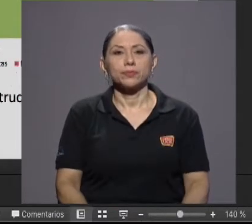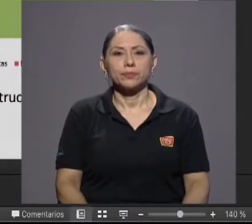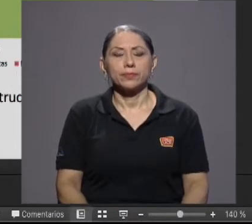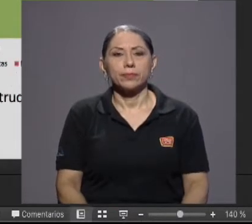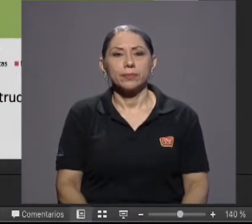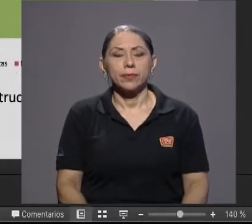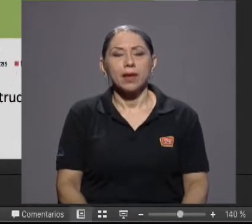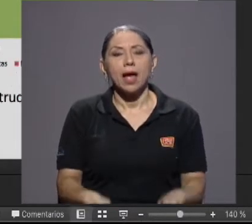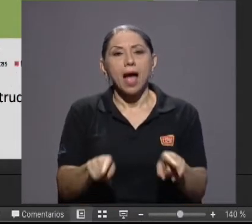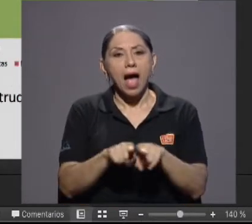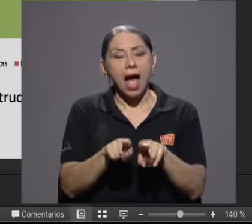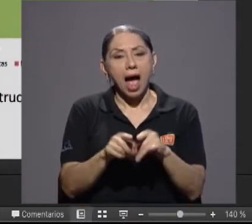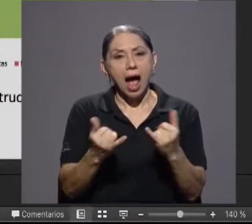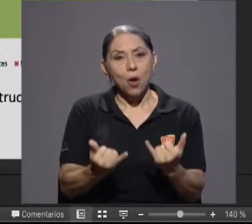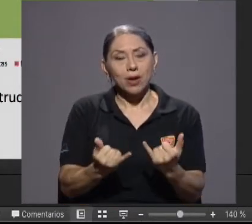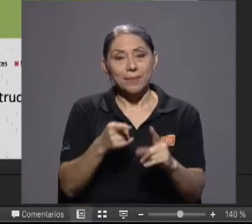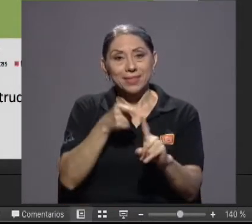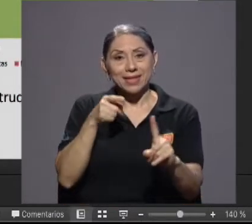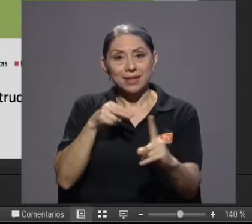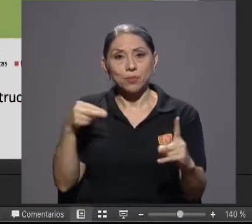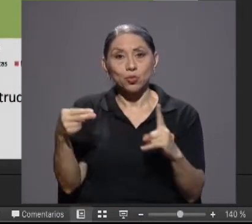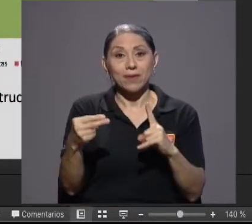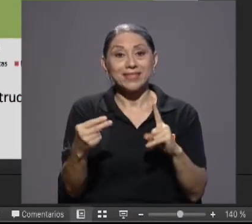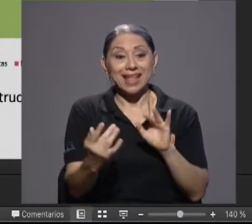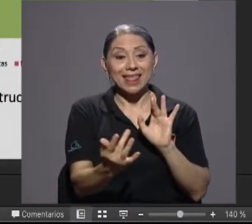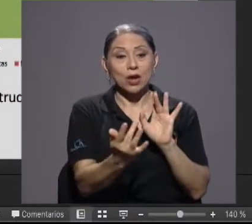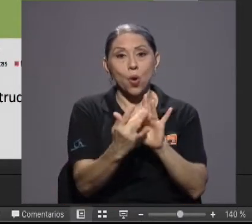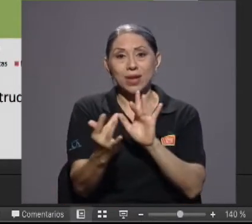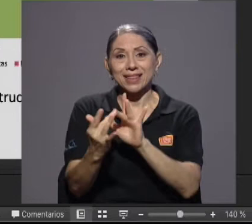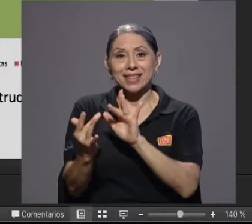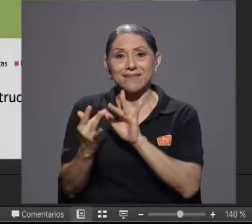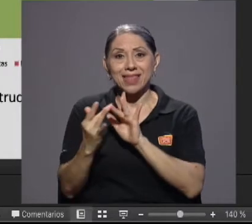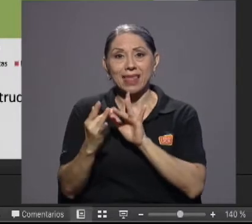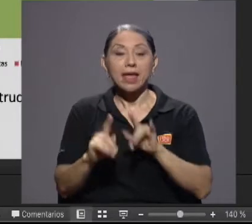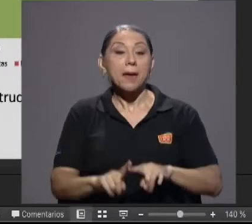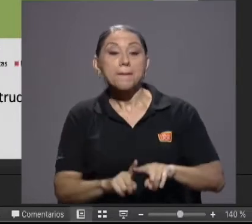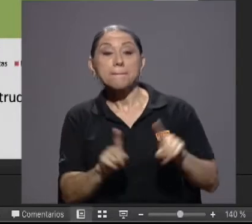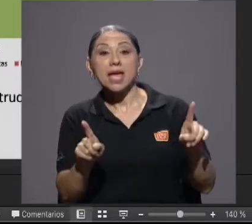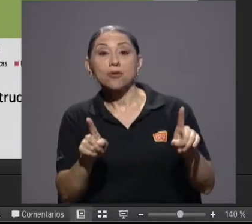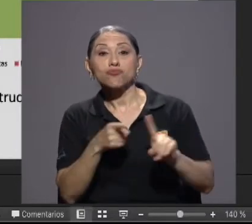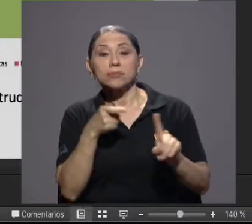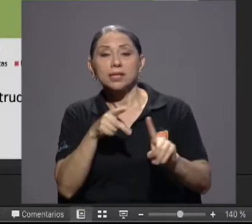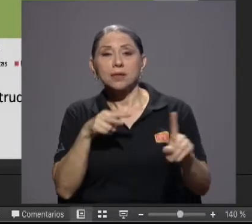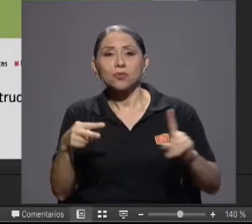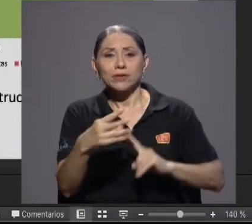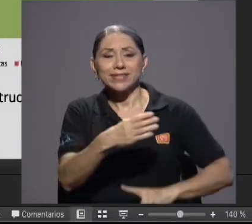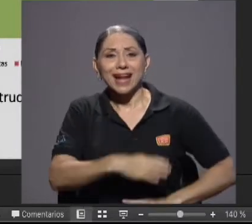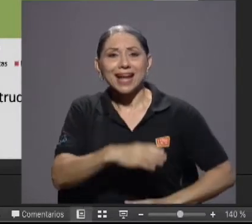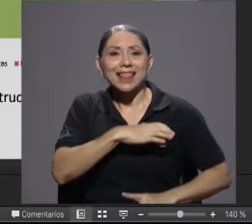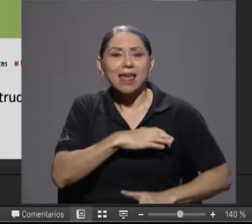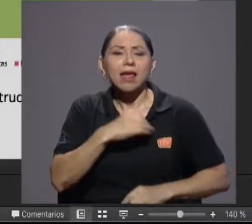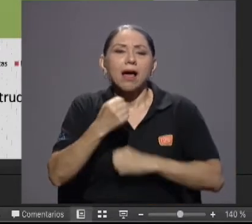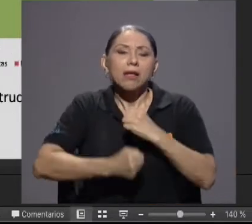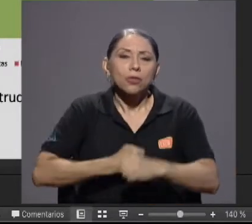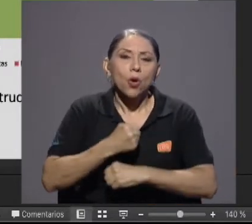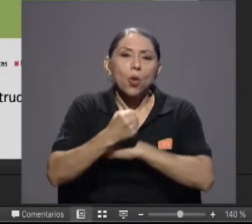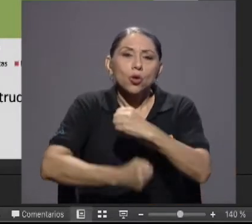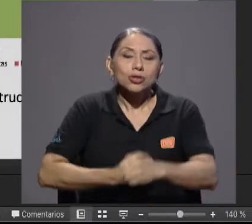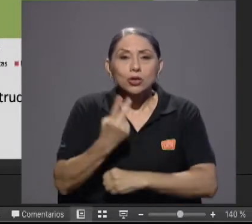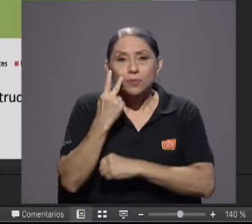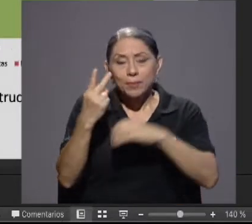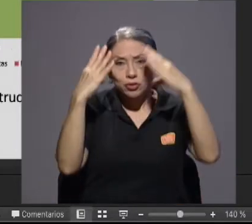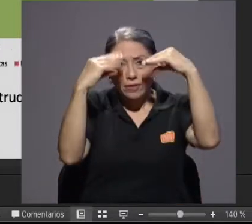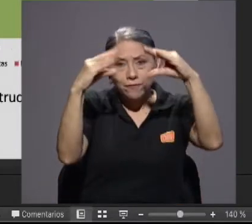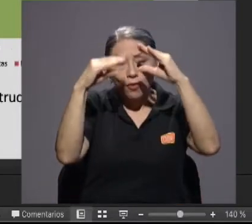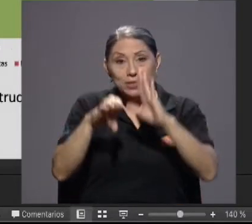Ahora, eso es desde el punto de vista de conectividad, pero desde el punto de vista de la calidad, todos los años vemos informes o reportes como